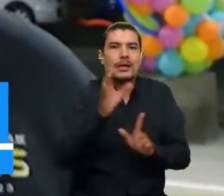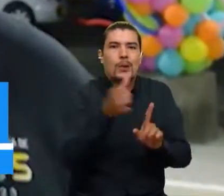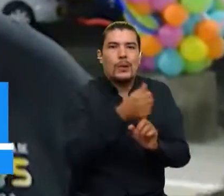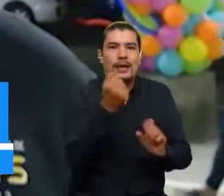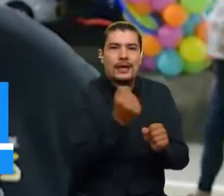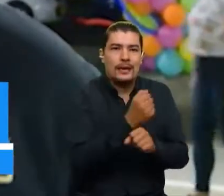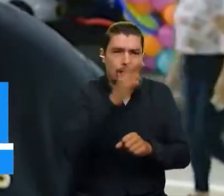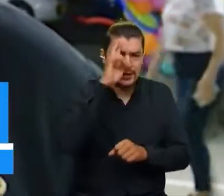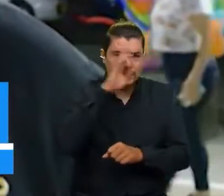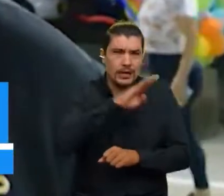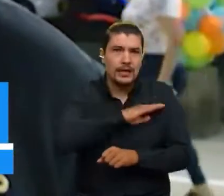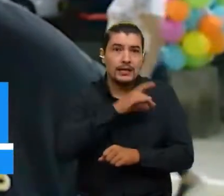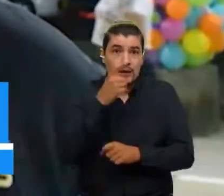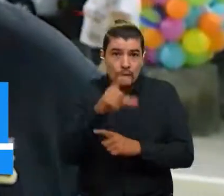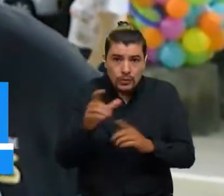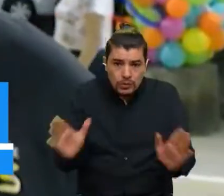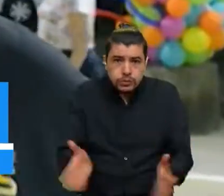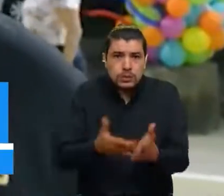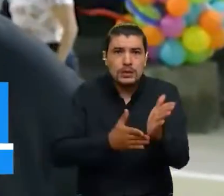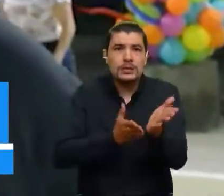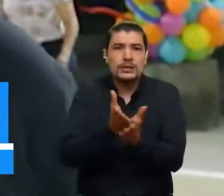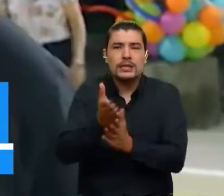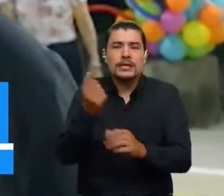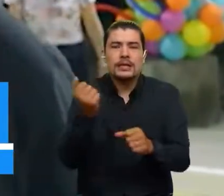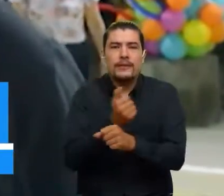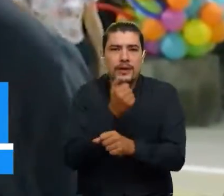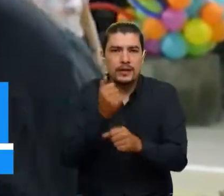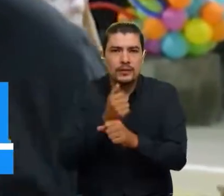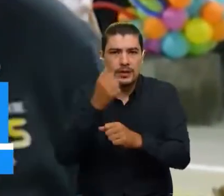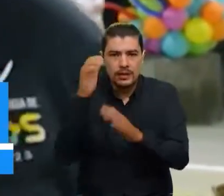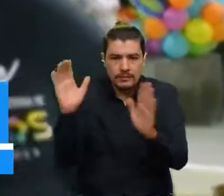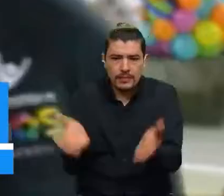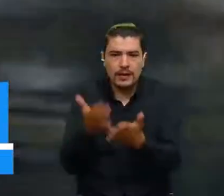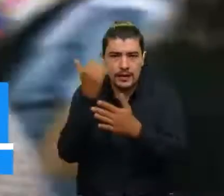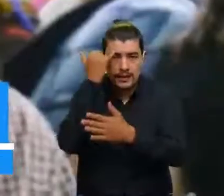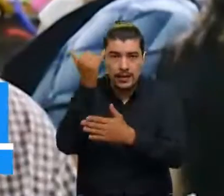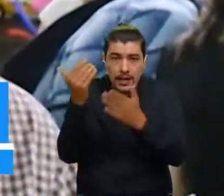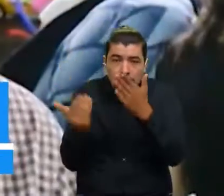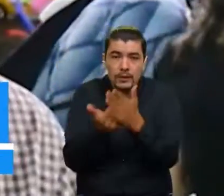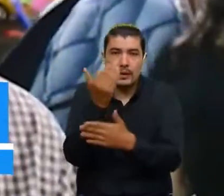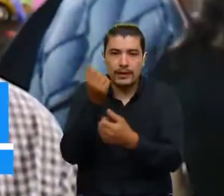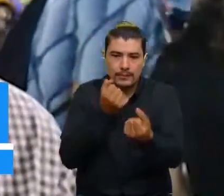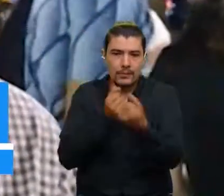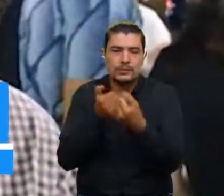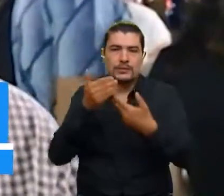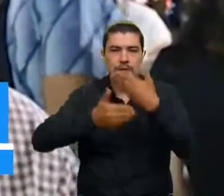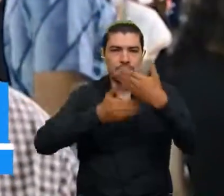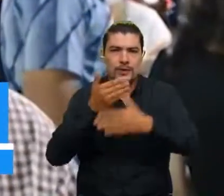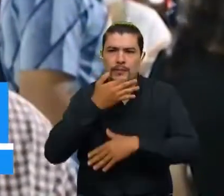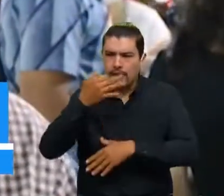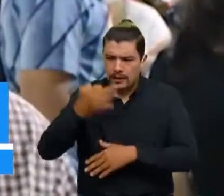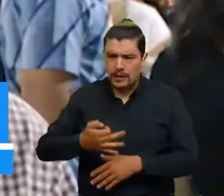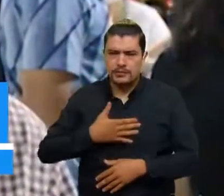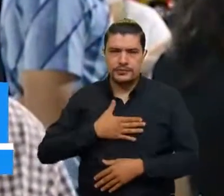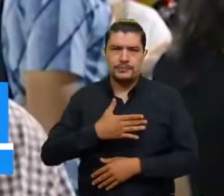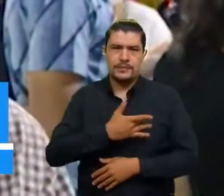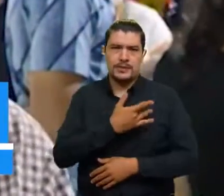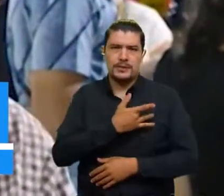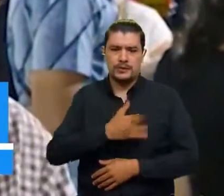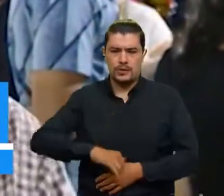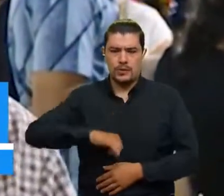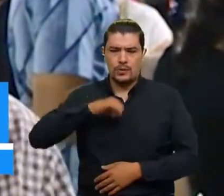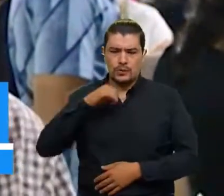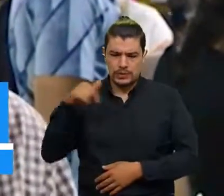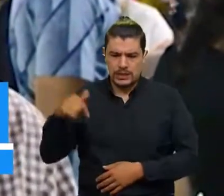Cúcuta seguimos impulsando el emprendimiento, la generación de nuevas ideas y apoyándolas en ese proceso. La verdad que me siento orgulloso como alcalde que